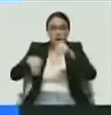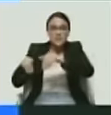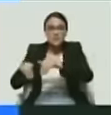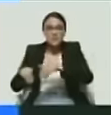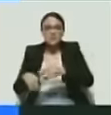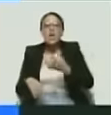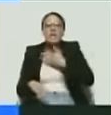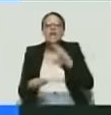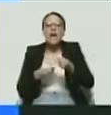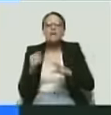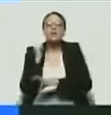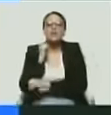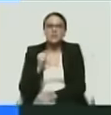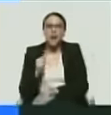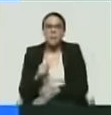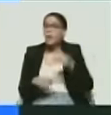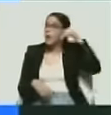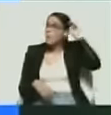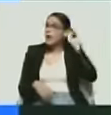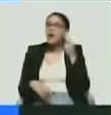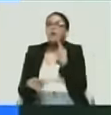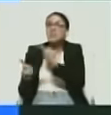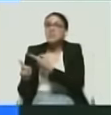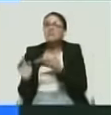María Corina Machado, fraude.